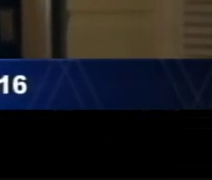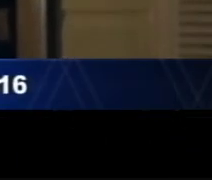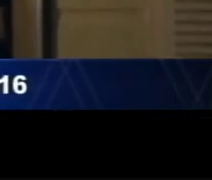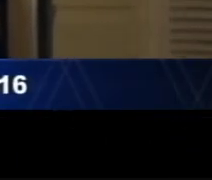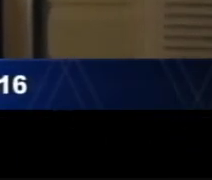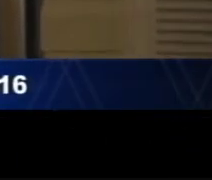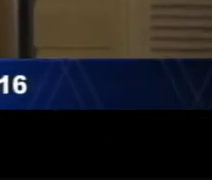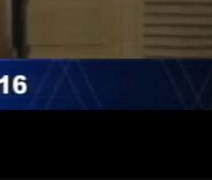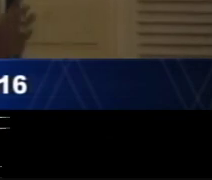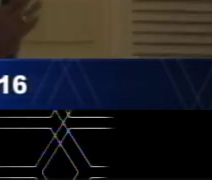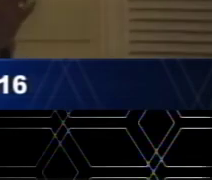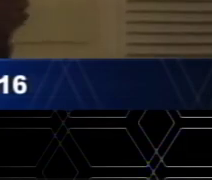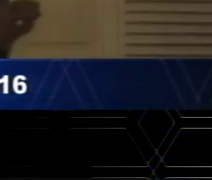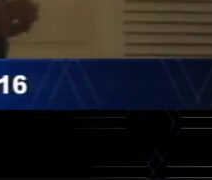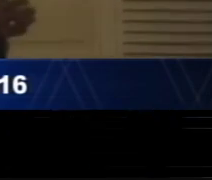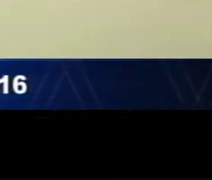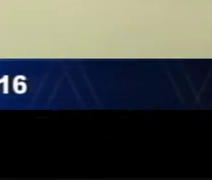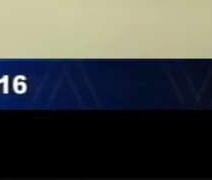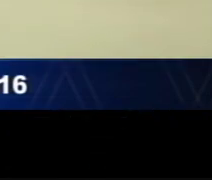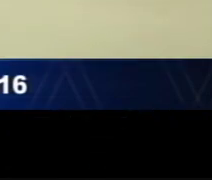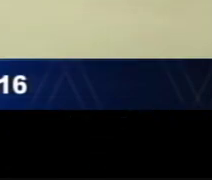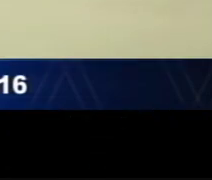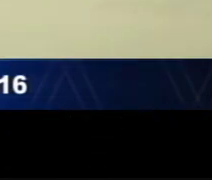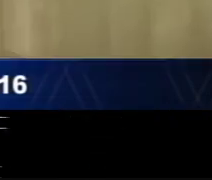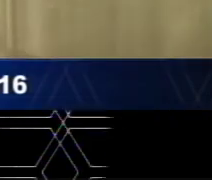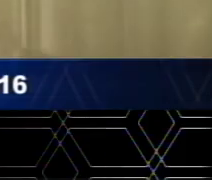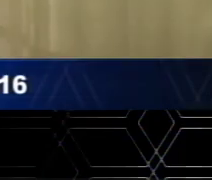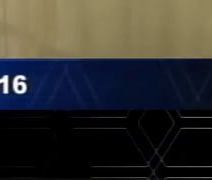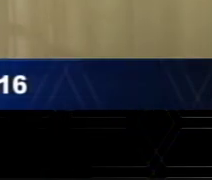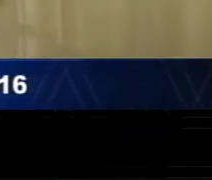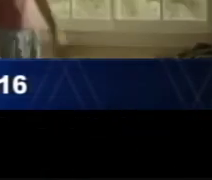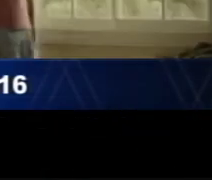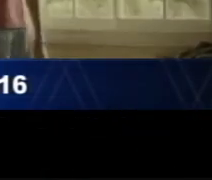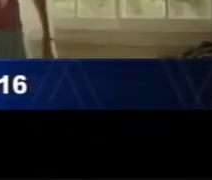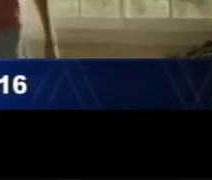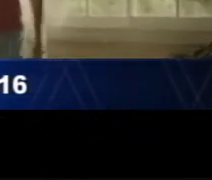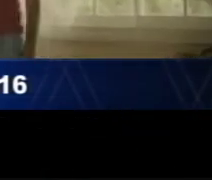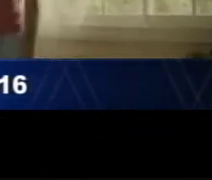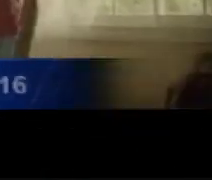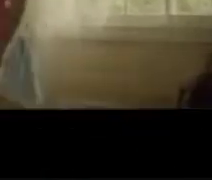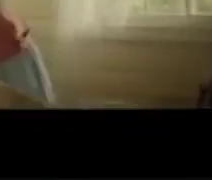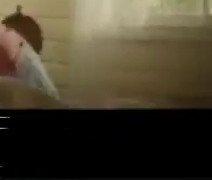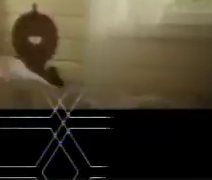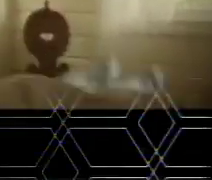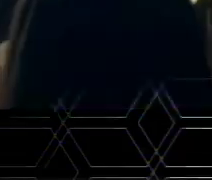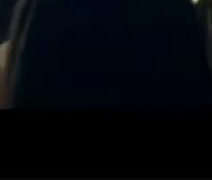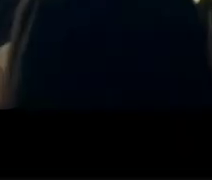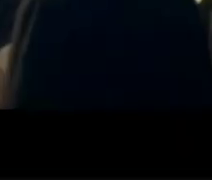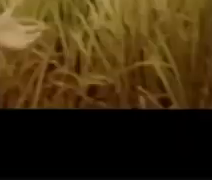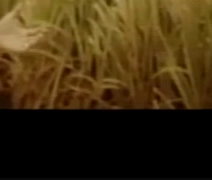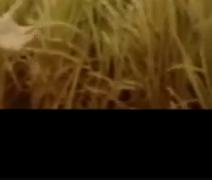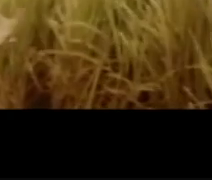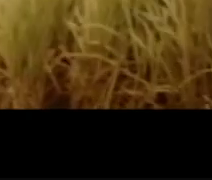Personalidad del año. Marc Anthony recibirá reconocimiento de la Academia Latina de la Grabación.